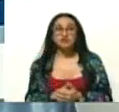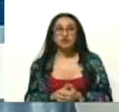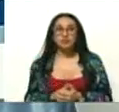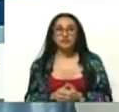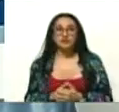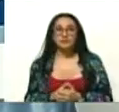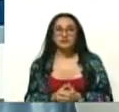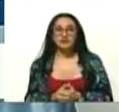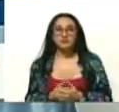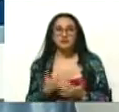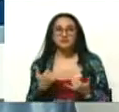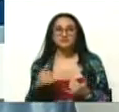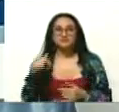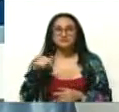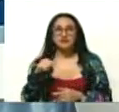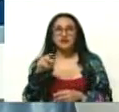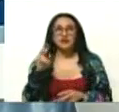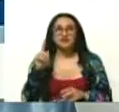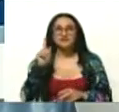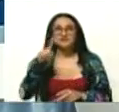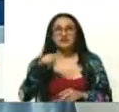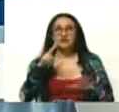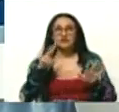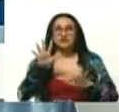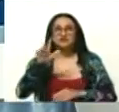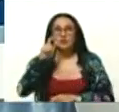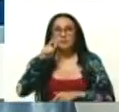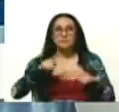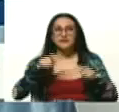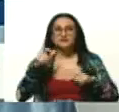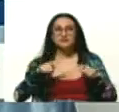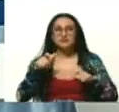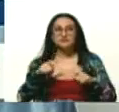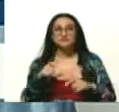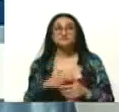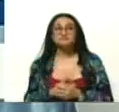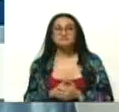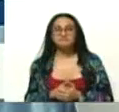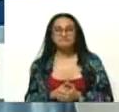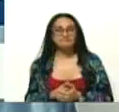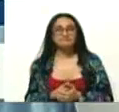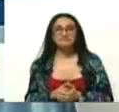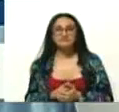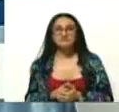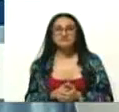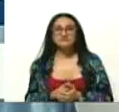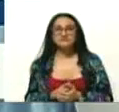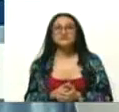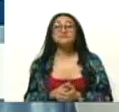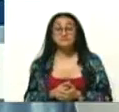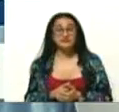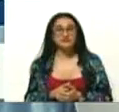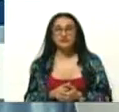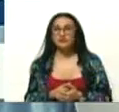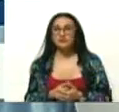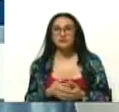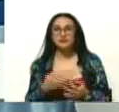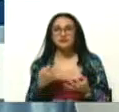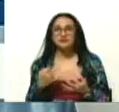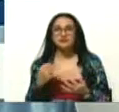participación de 13.175 personas entre estudiantes, docentes, padres, madres